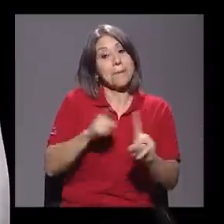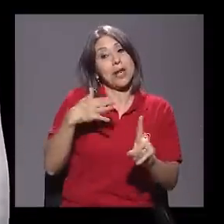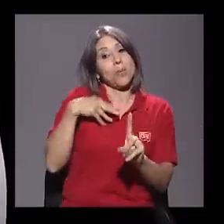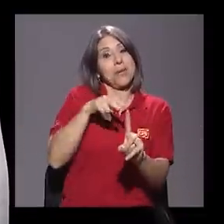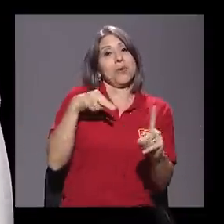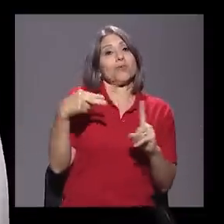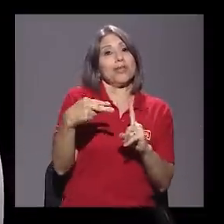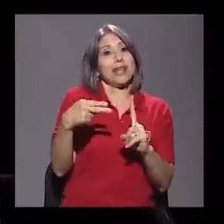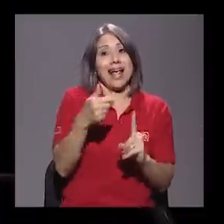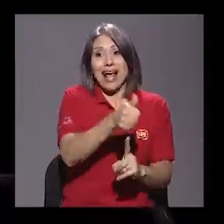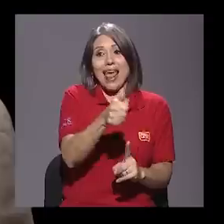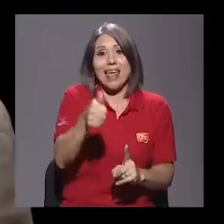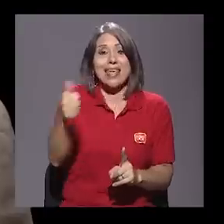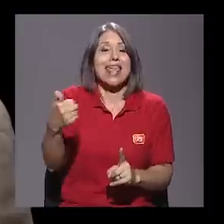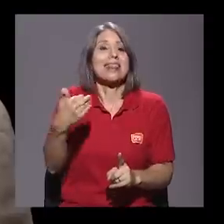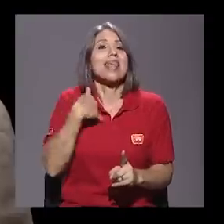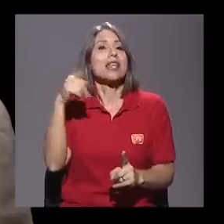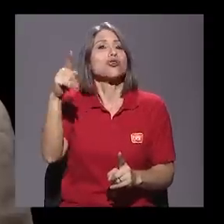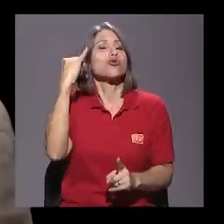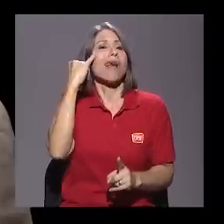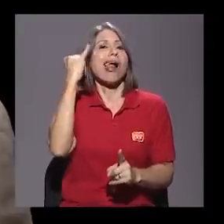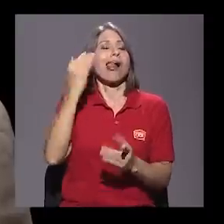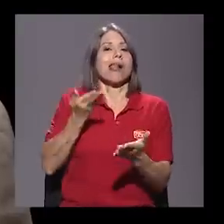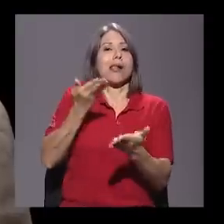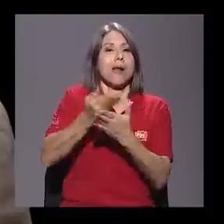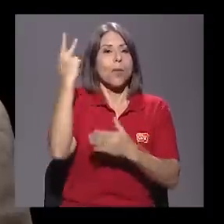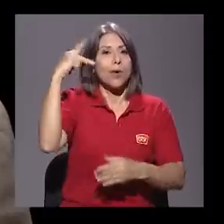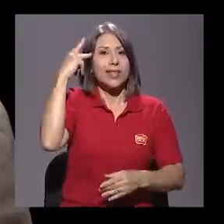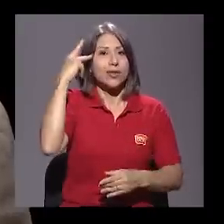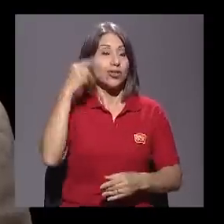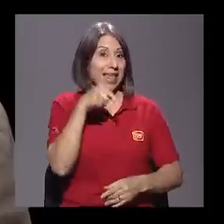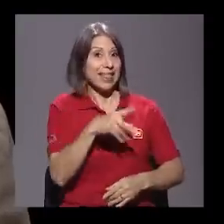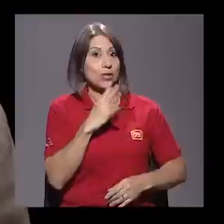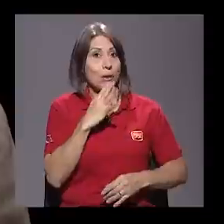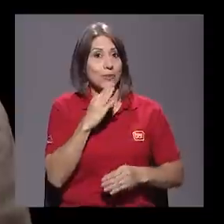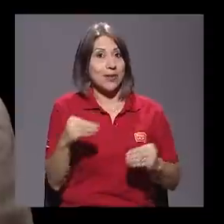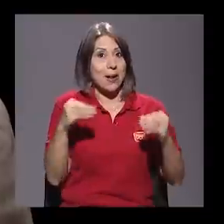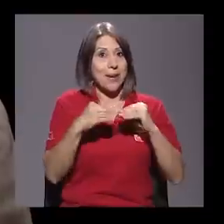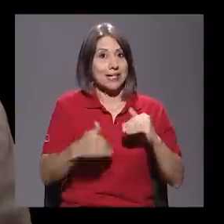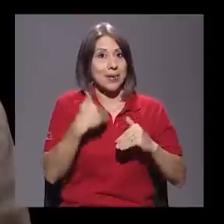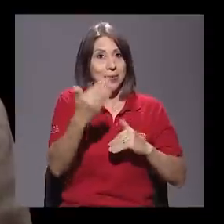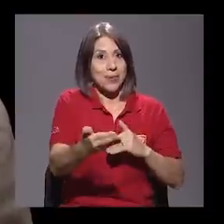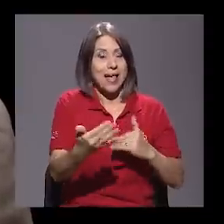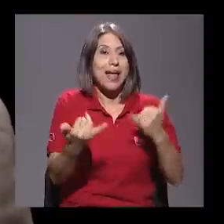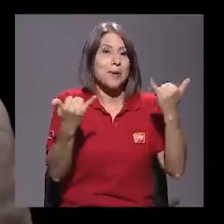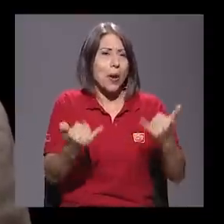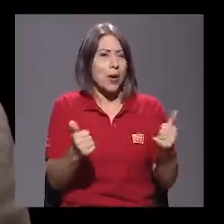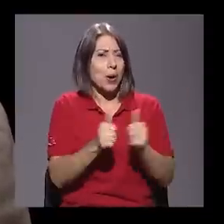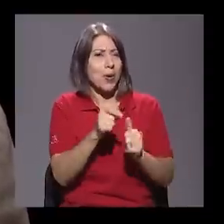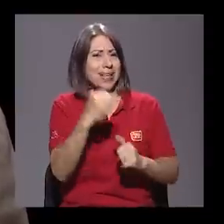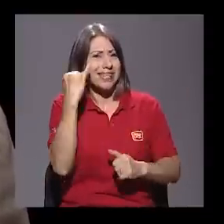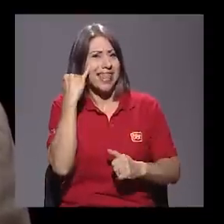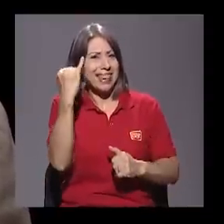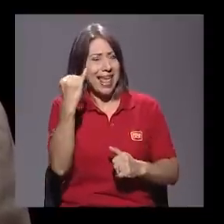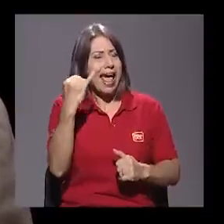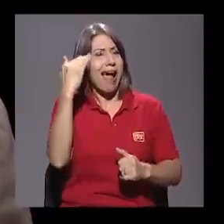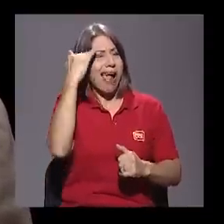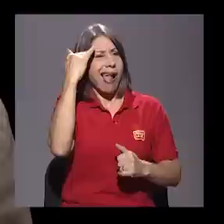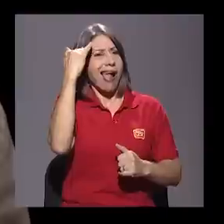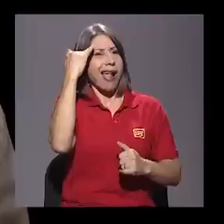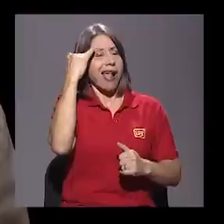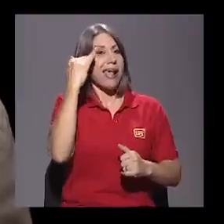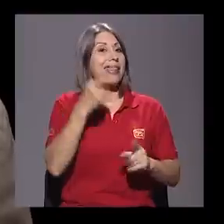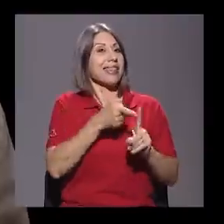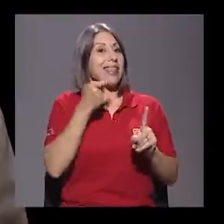de hacer pragmatismos políticos, vamos, ¿no? Vamos a hablar más de eso en el próximo segmento, pero sobre todo me voy con esa idea que ha venido